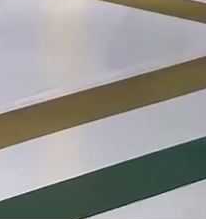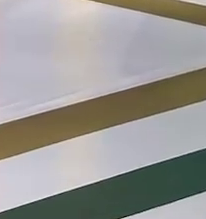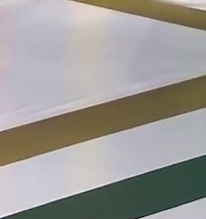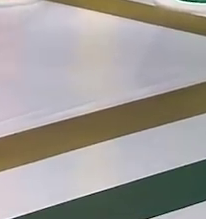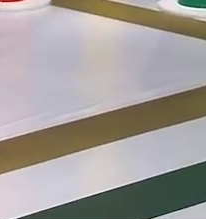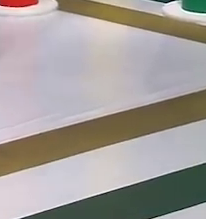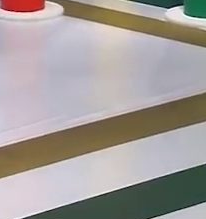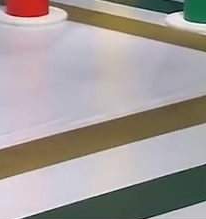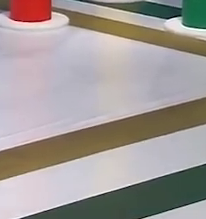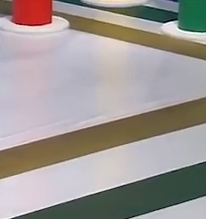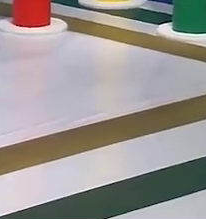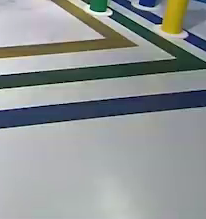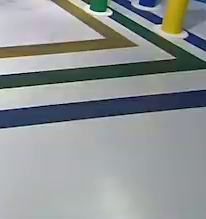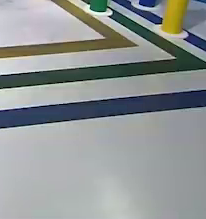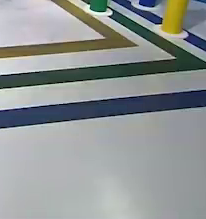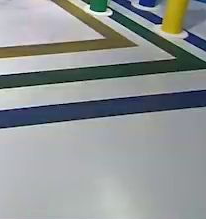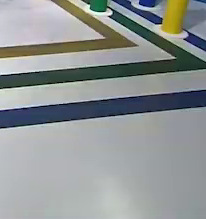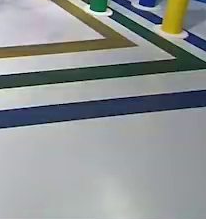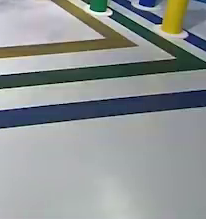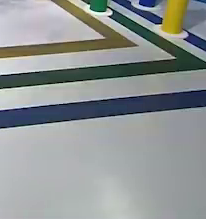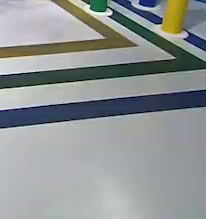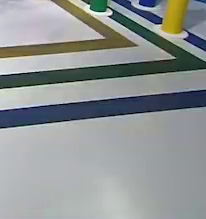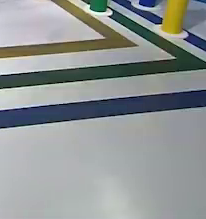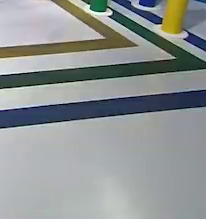un pie, en un pie. En un pie.